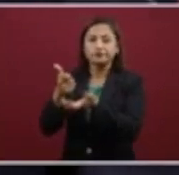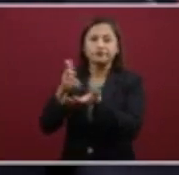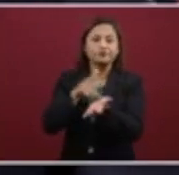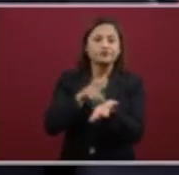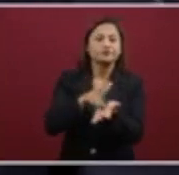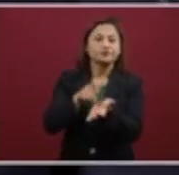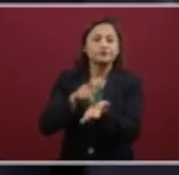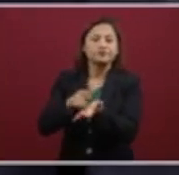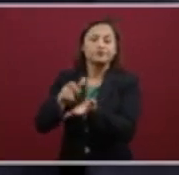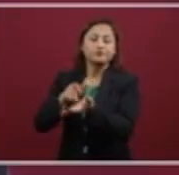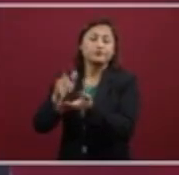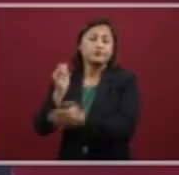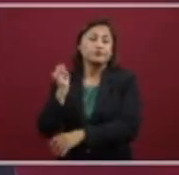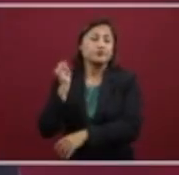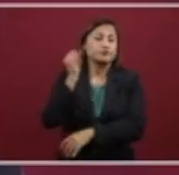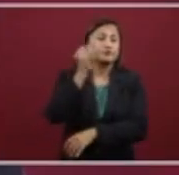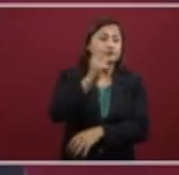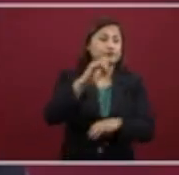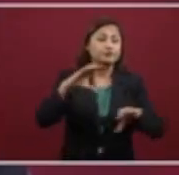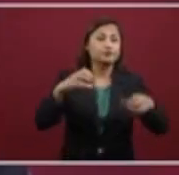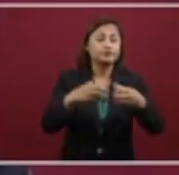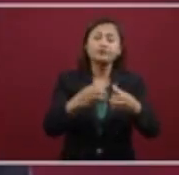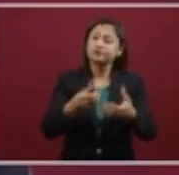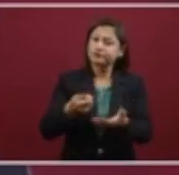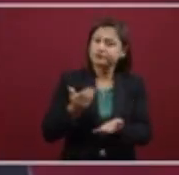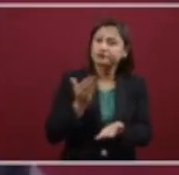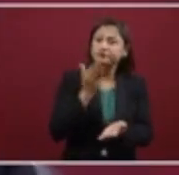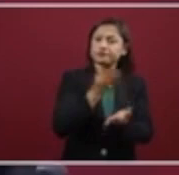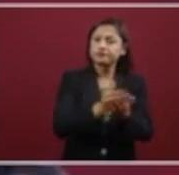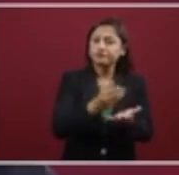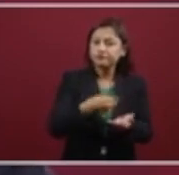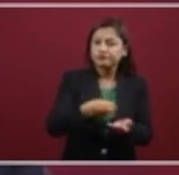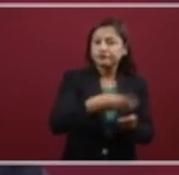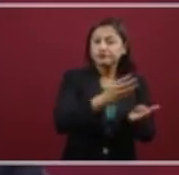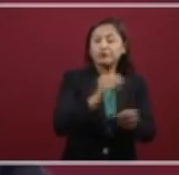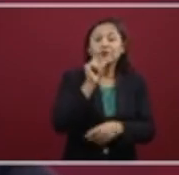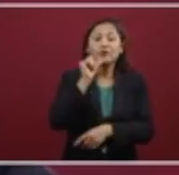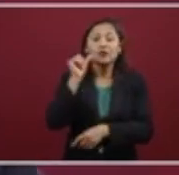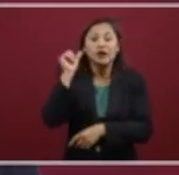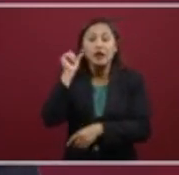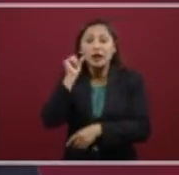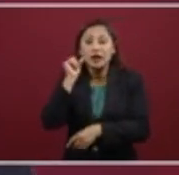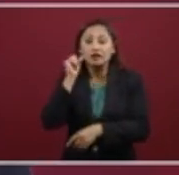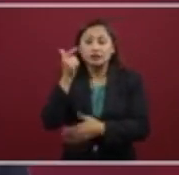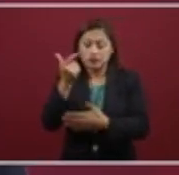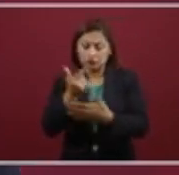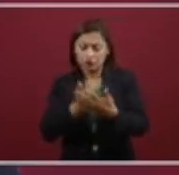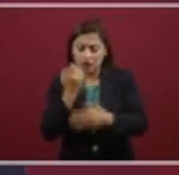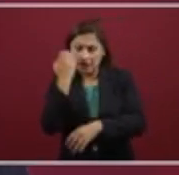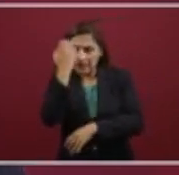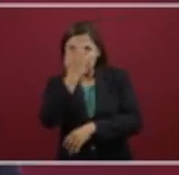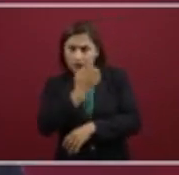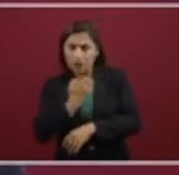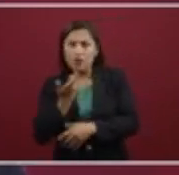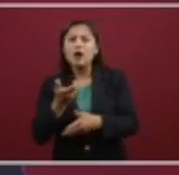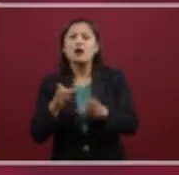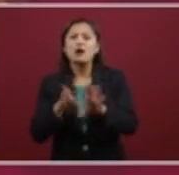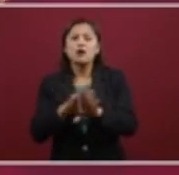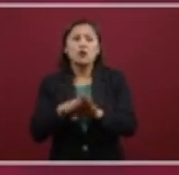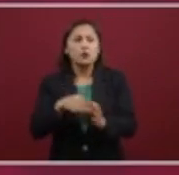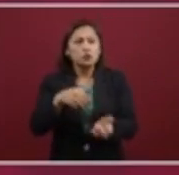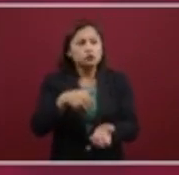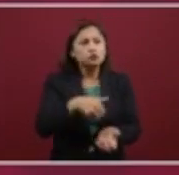Ayer también tuve una evaluación sobre la dispersión de los recursos. Ya